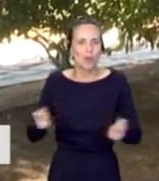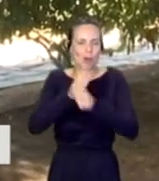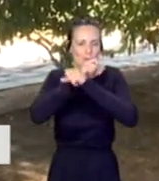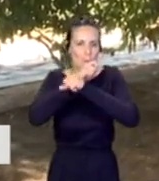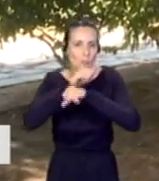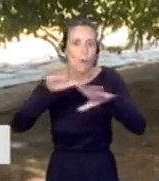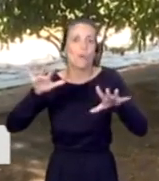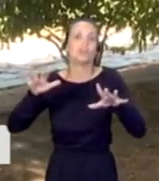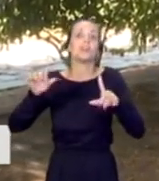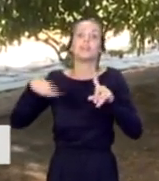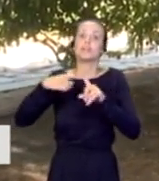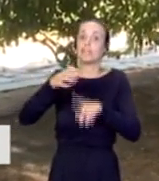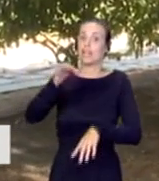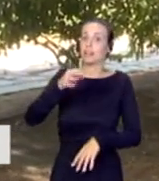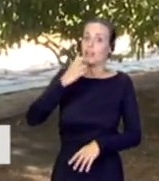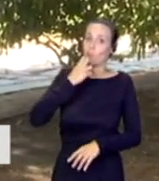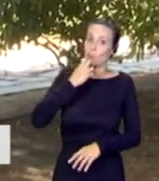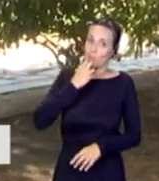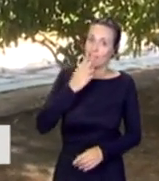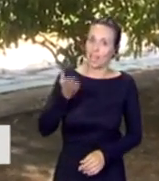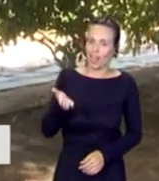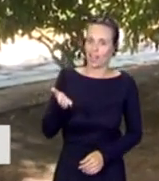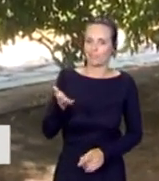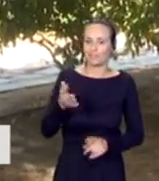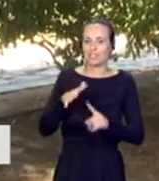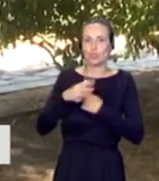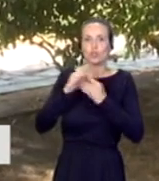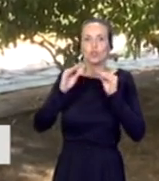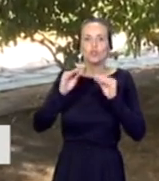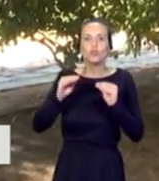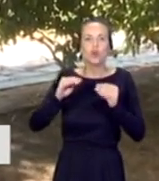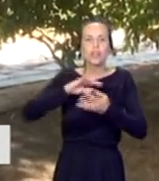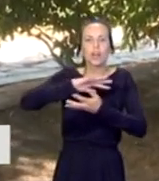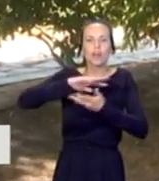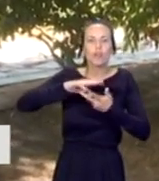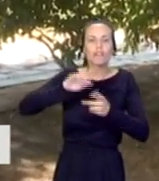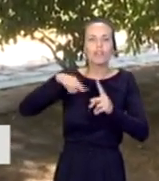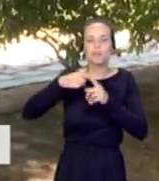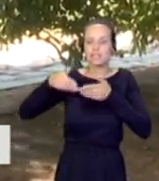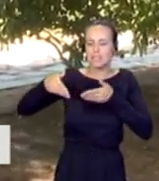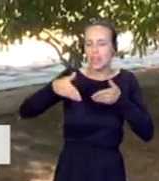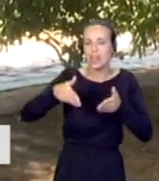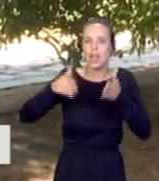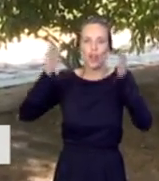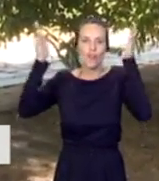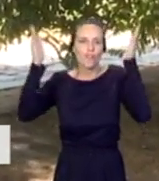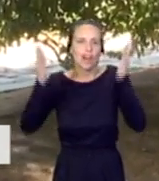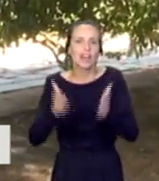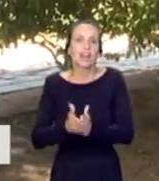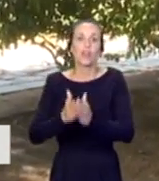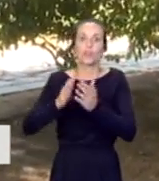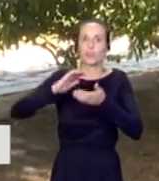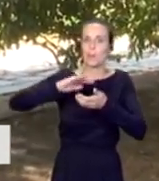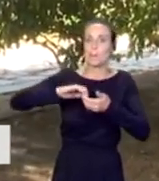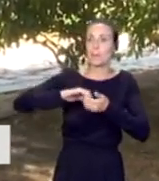final, que la isla de La Gomera tiene unas circunstancias geográficas, tiene unos senderos, unos barrancos y parque nacional que